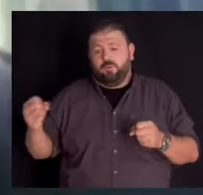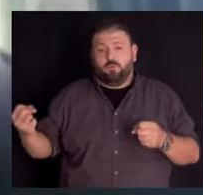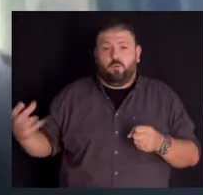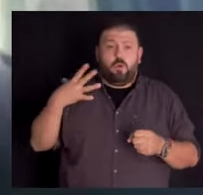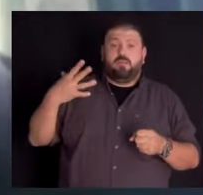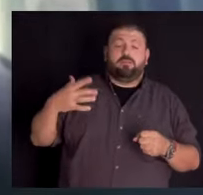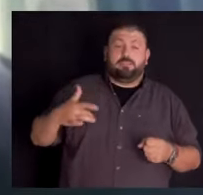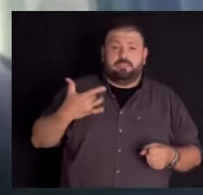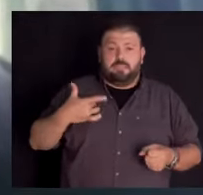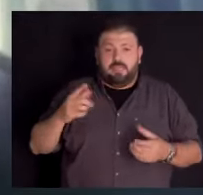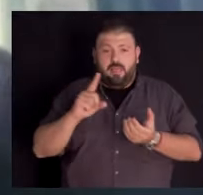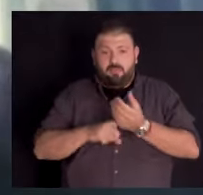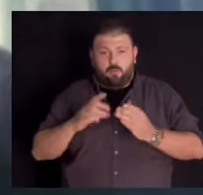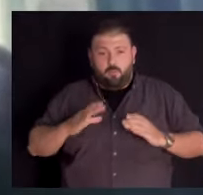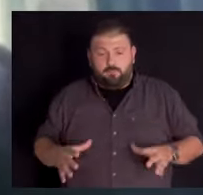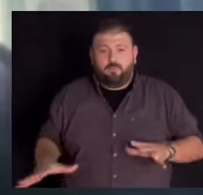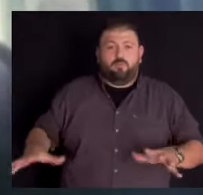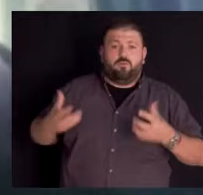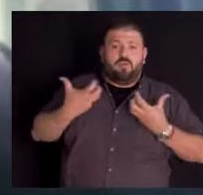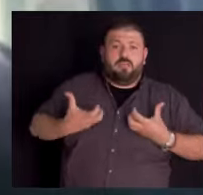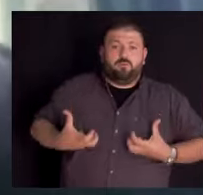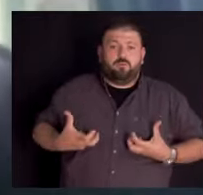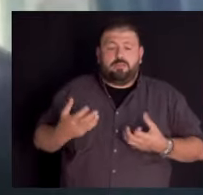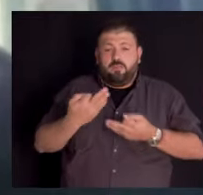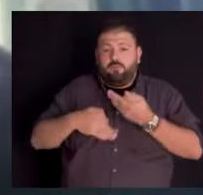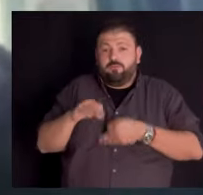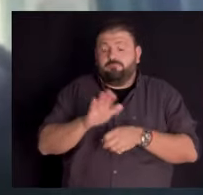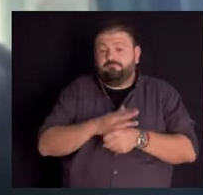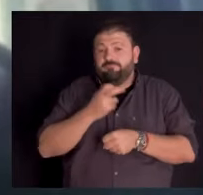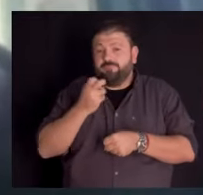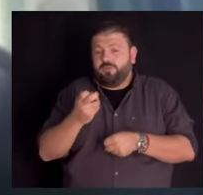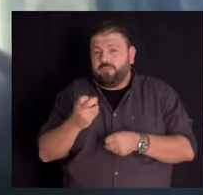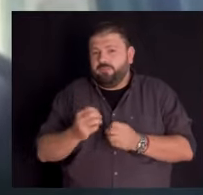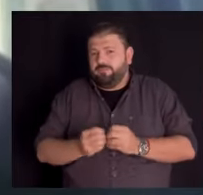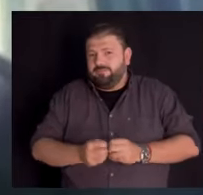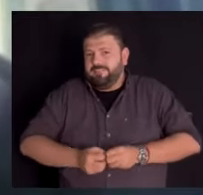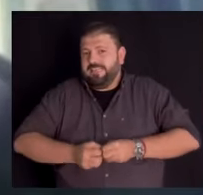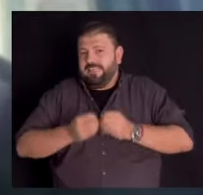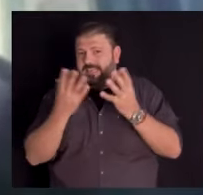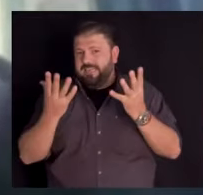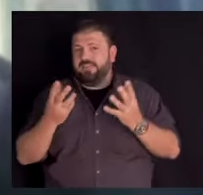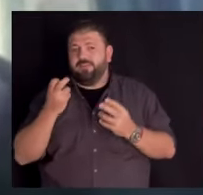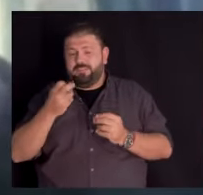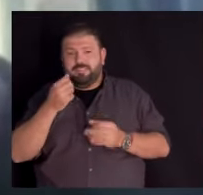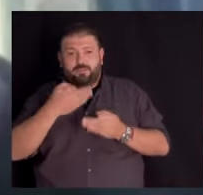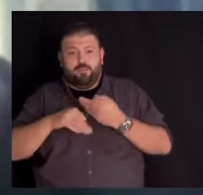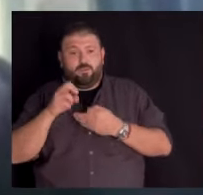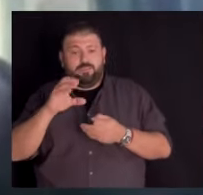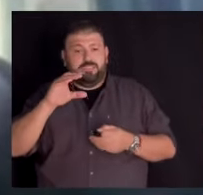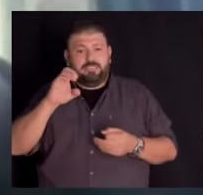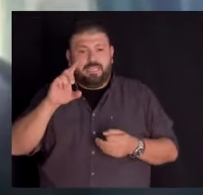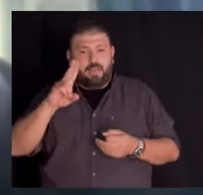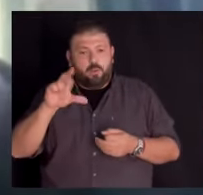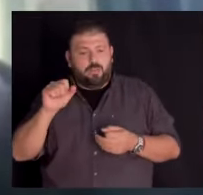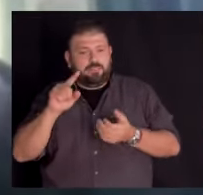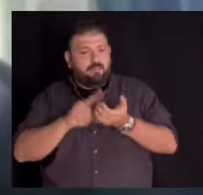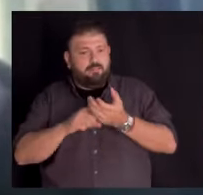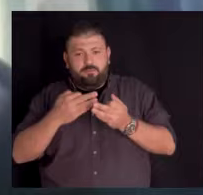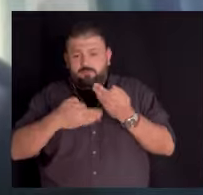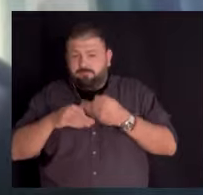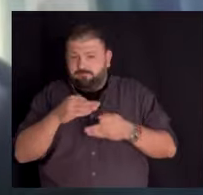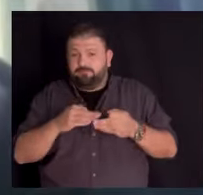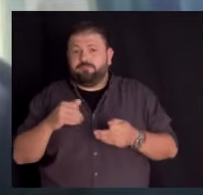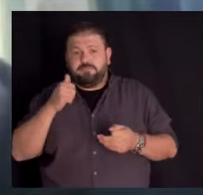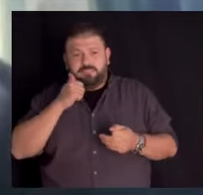en el estómago, ¿sí? Curiosamente, esas células nerviosas y las neuronas son de